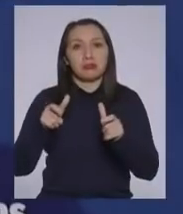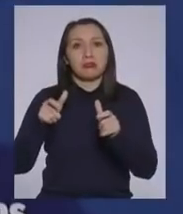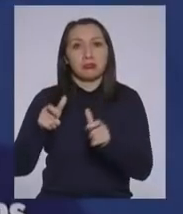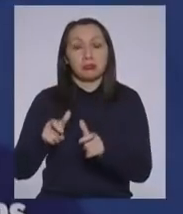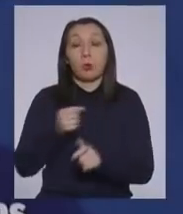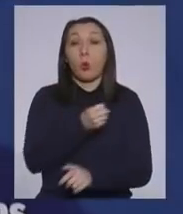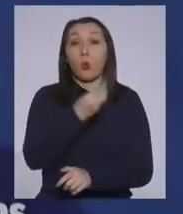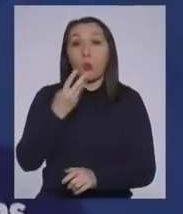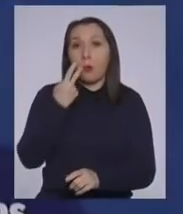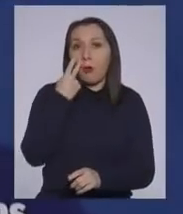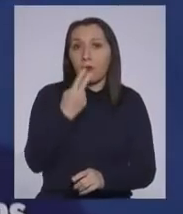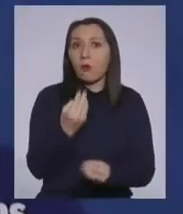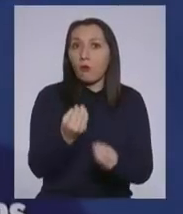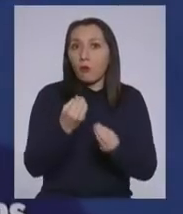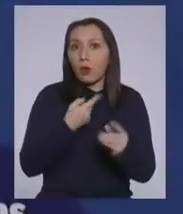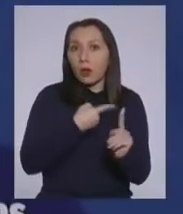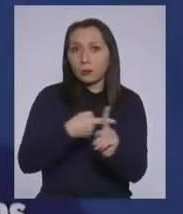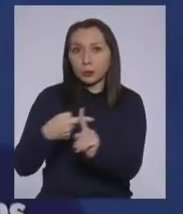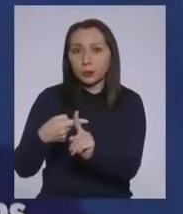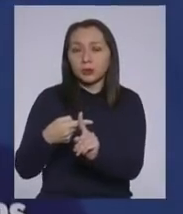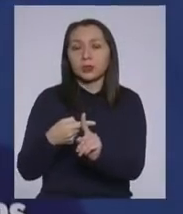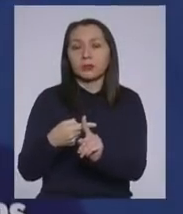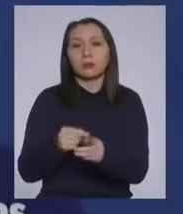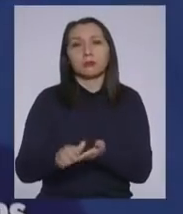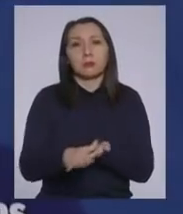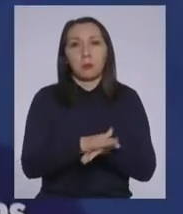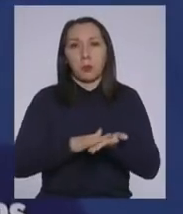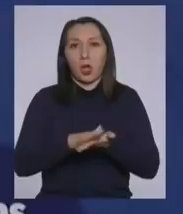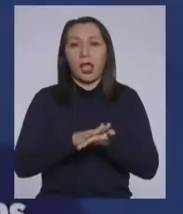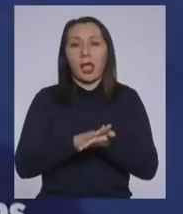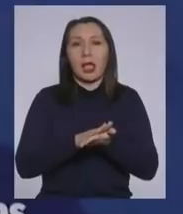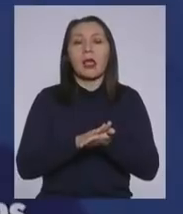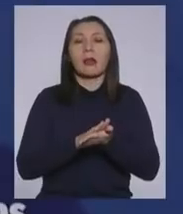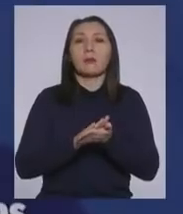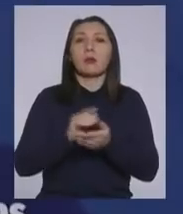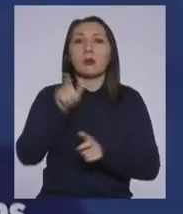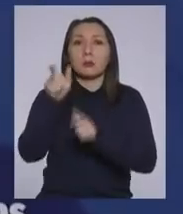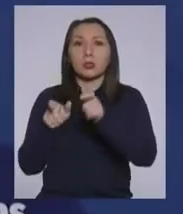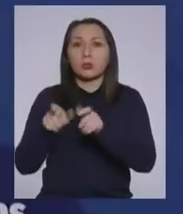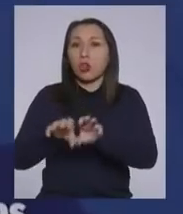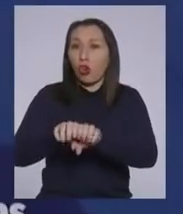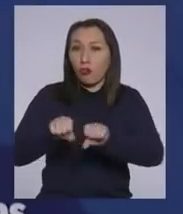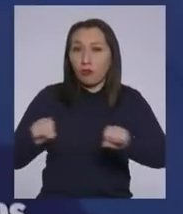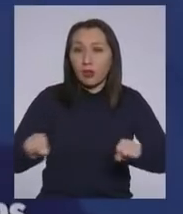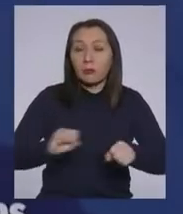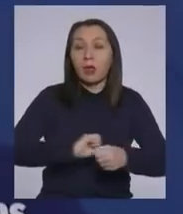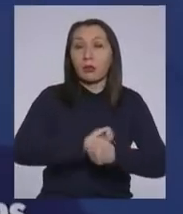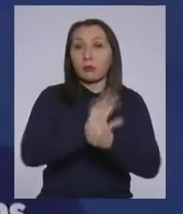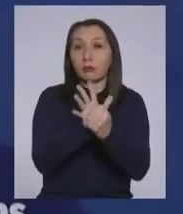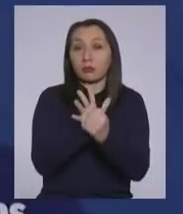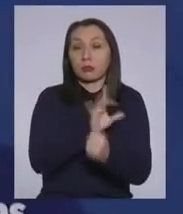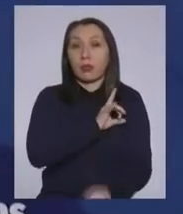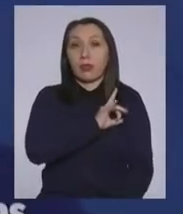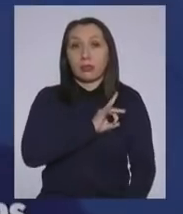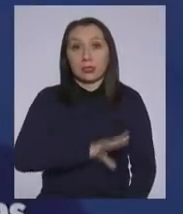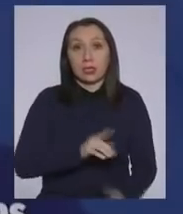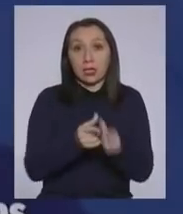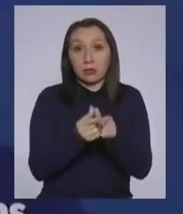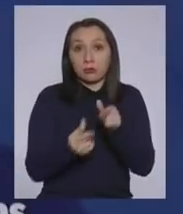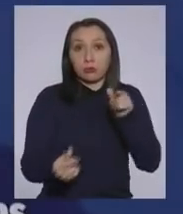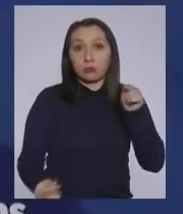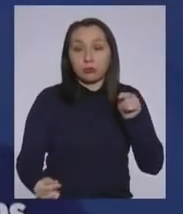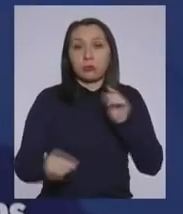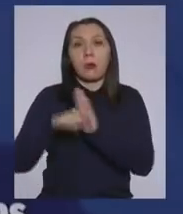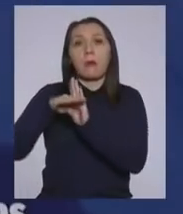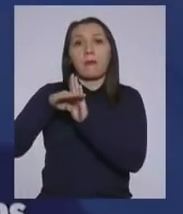las cifras son positivas. Por ejemplo, la variación de los casos confirmados a nivel nacional